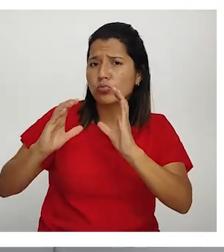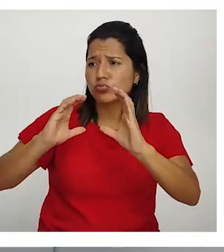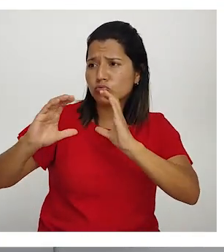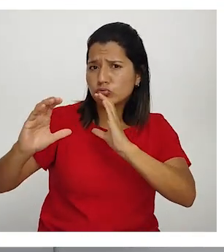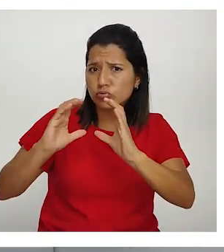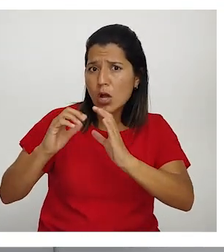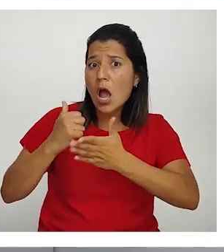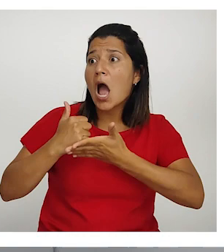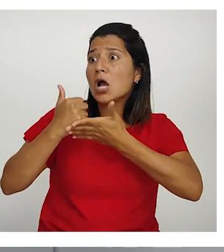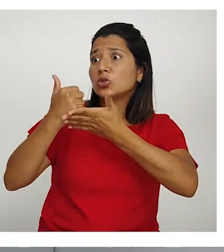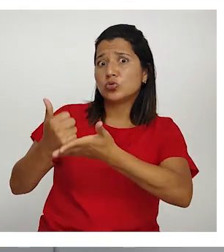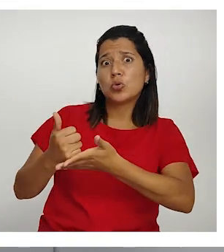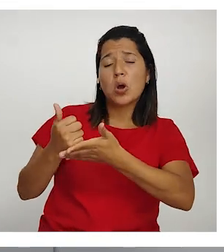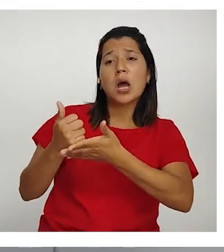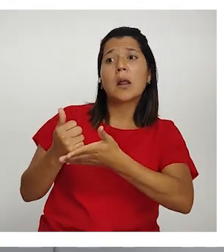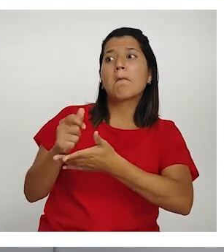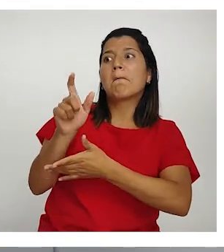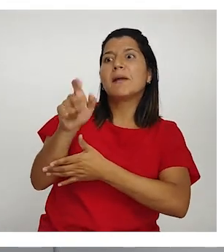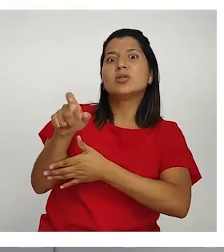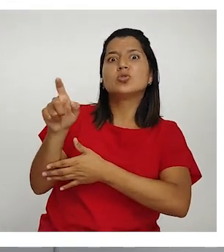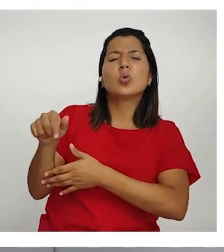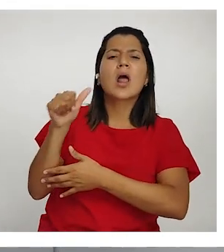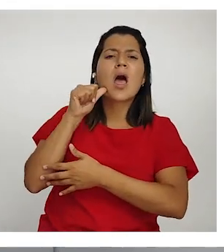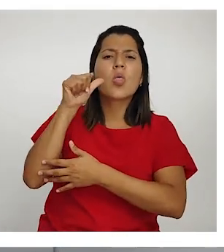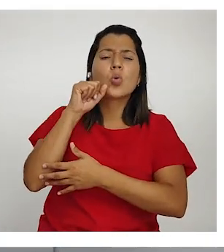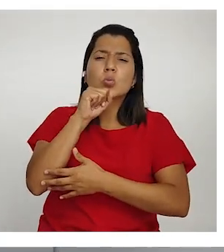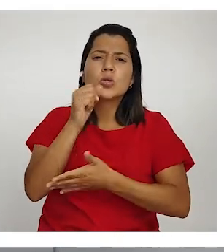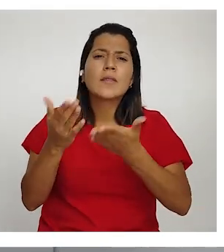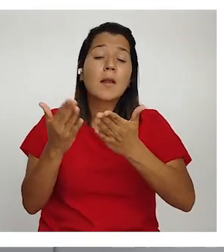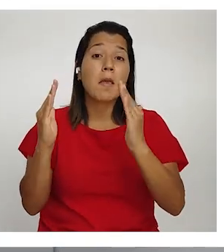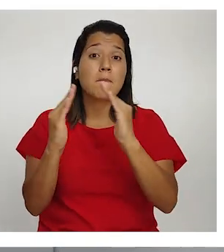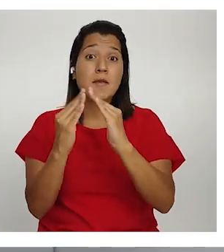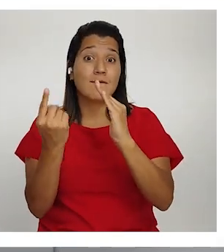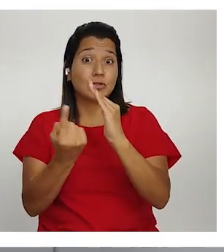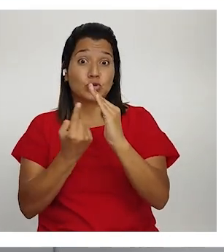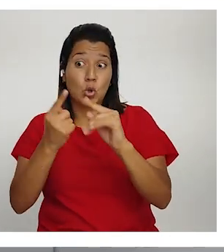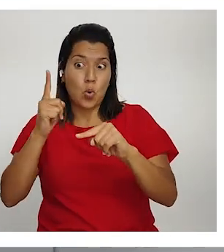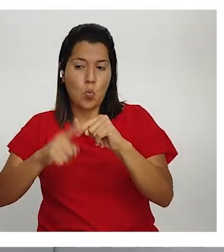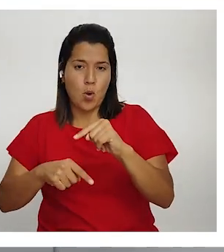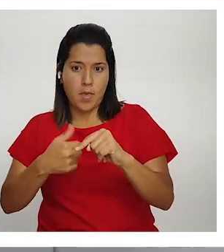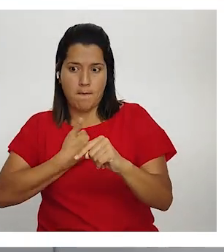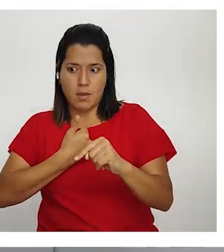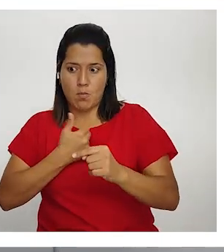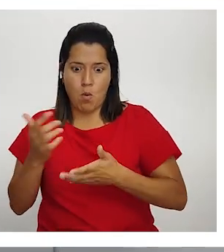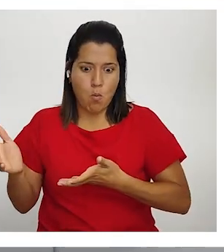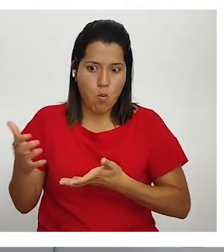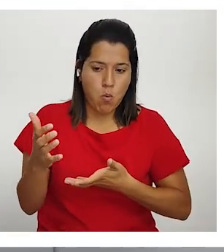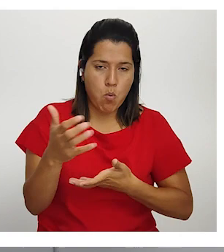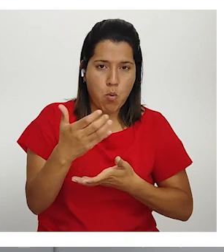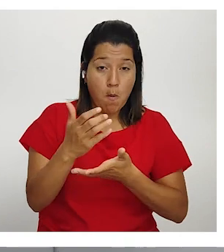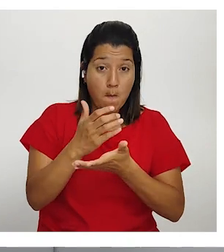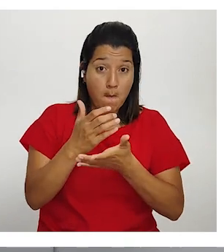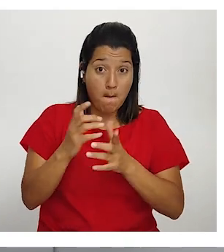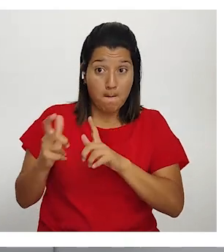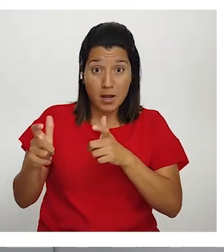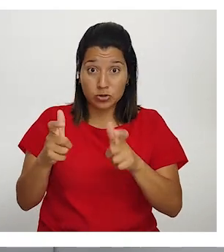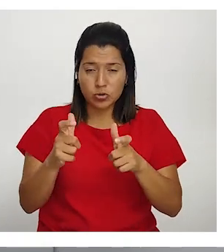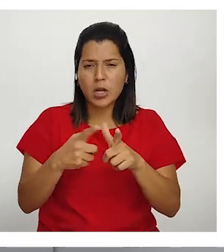adultos mayores o que sean adultos mayores y que tal vez no puedan hacer esa recolección. Creo que entre las mismas comunidades a nivel interno pueden encontrar